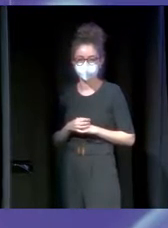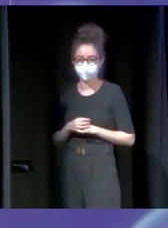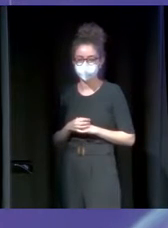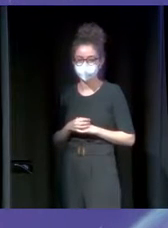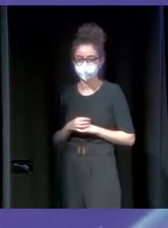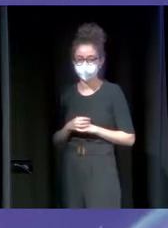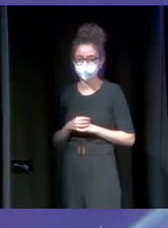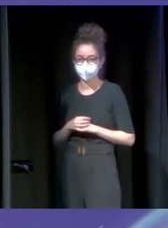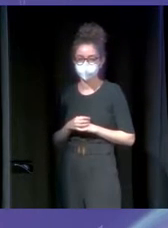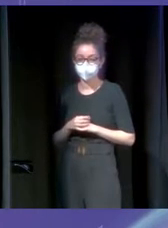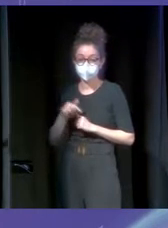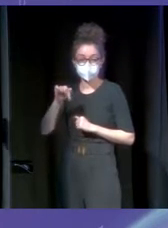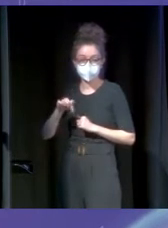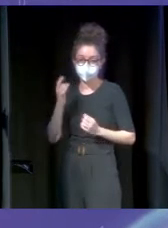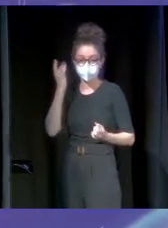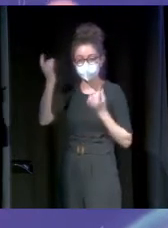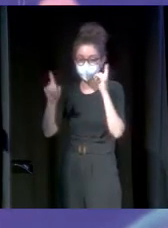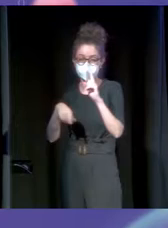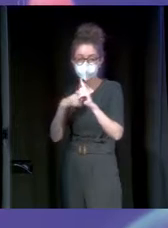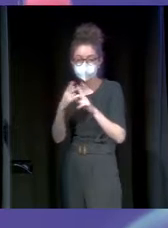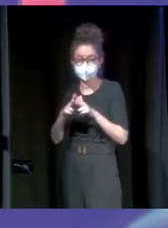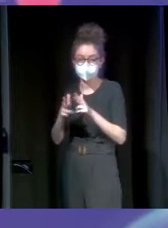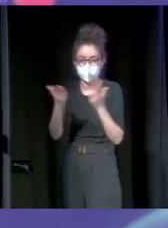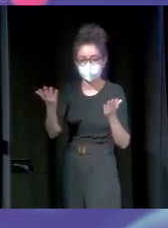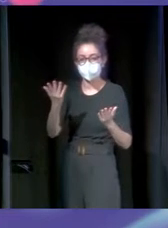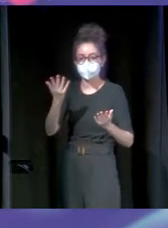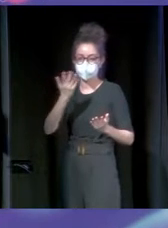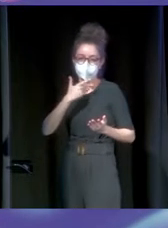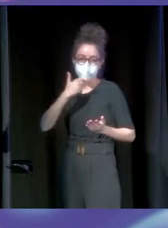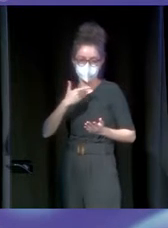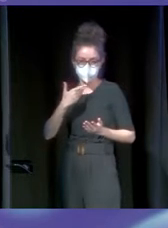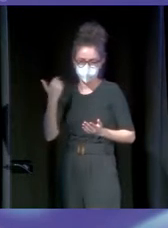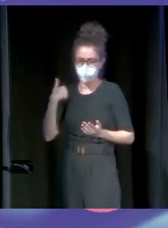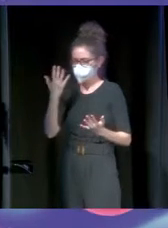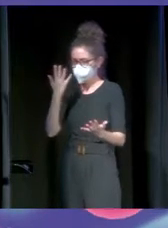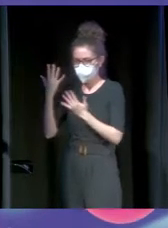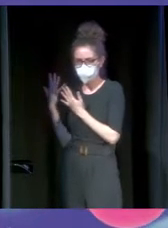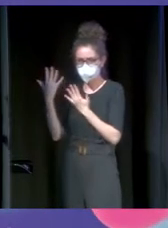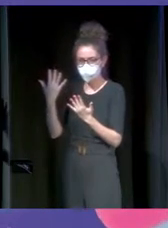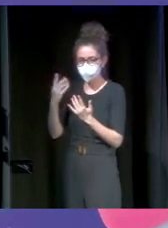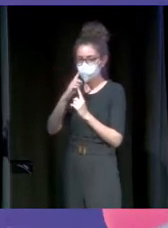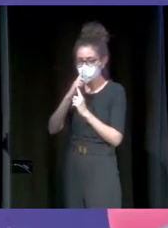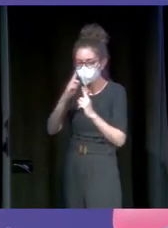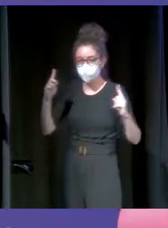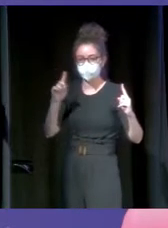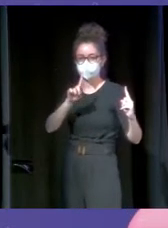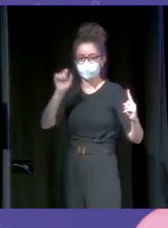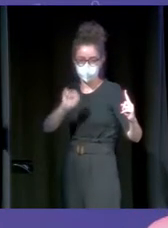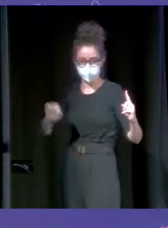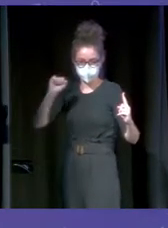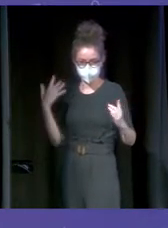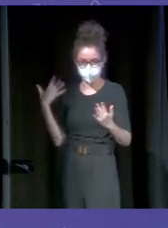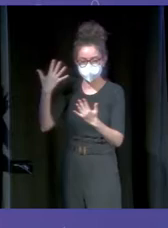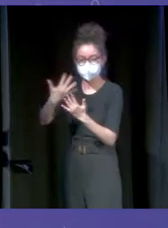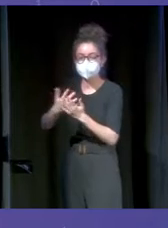la innovación y la sociedad del conocimiento con más de una década andadura concretamente está en la undécima edición y